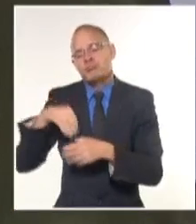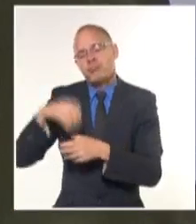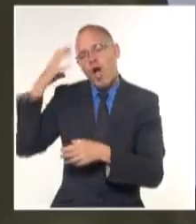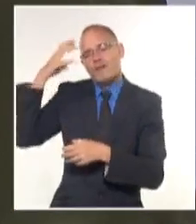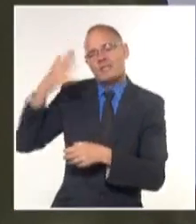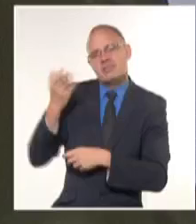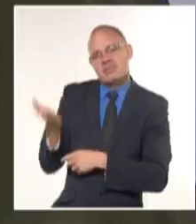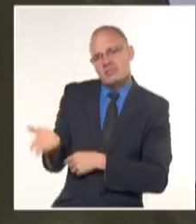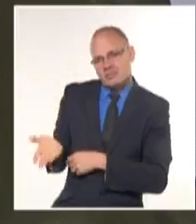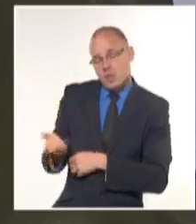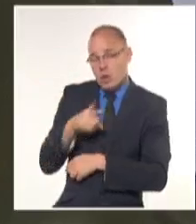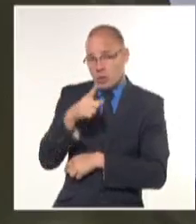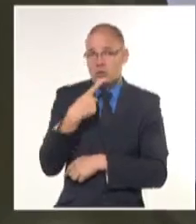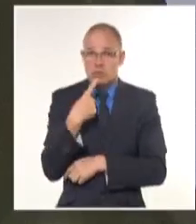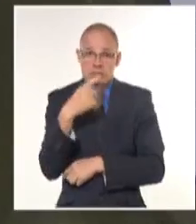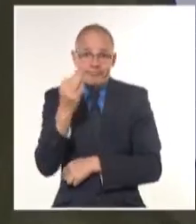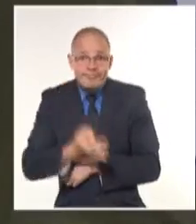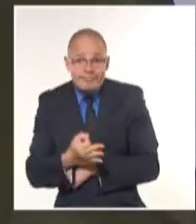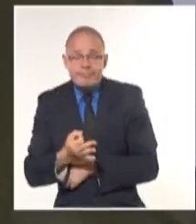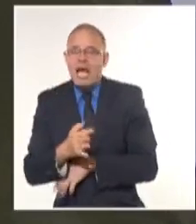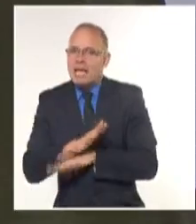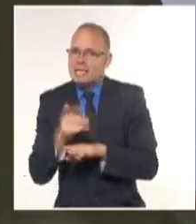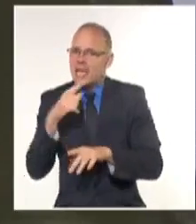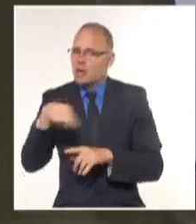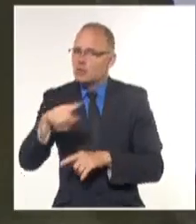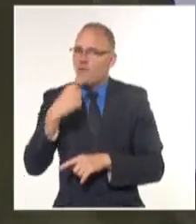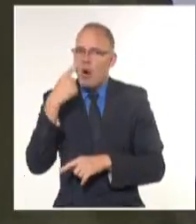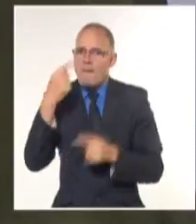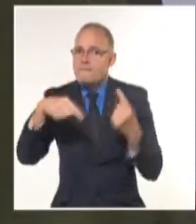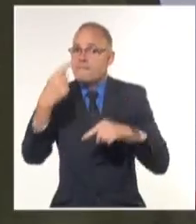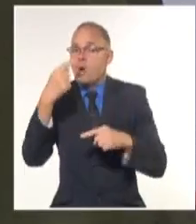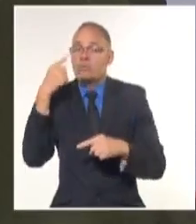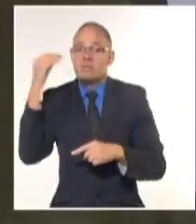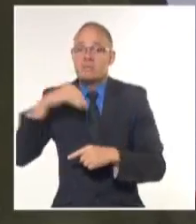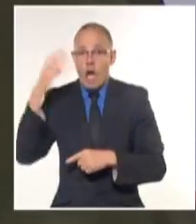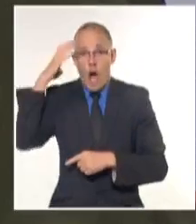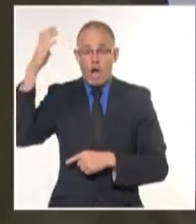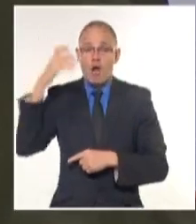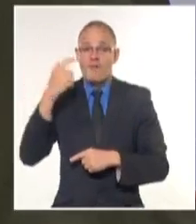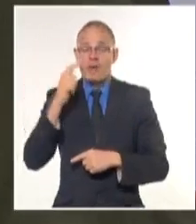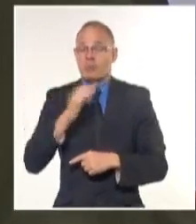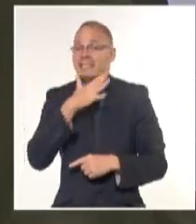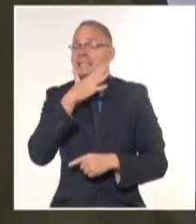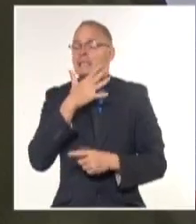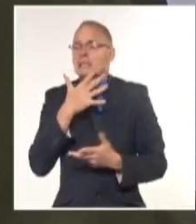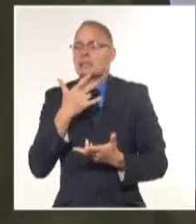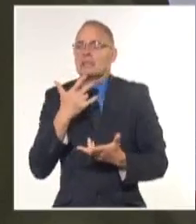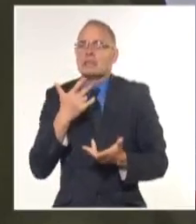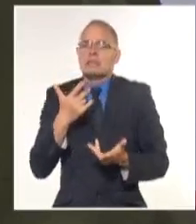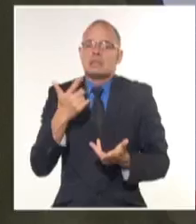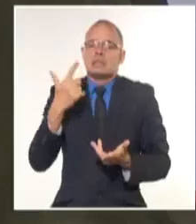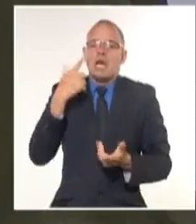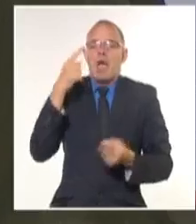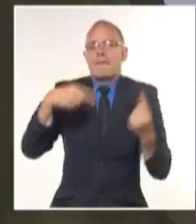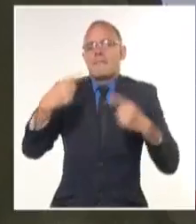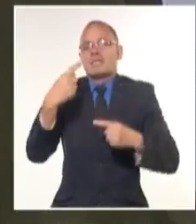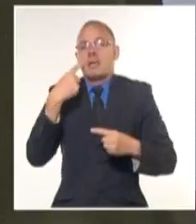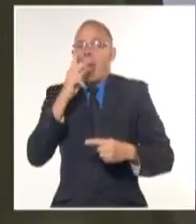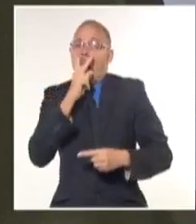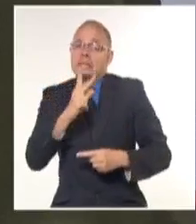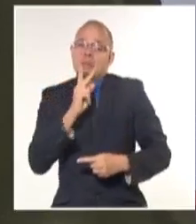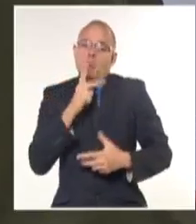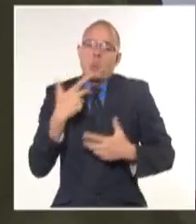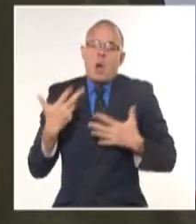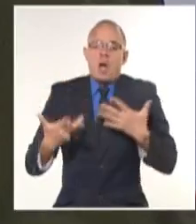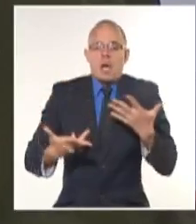lo has dicho, estamos viendo una serie de prioridades donde el Estado está destinando esos recursos y que requiere de ese control del presupuesto